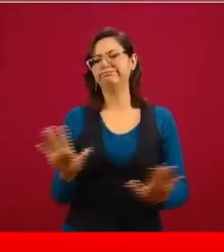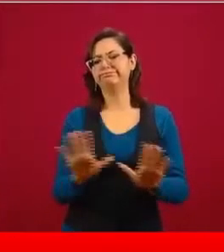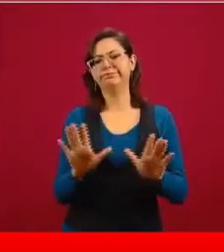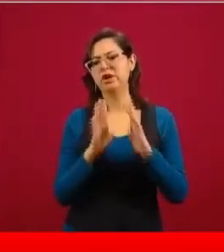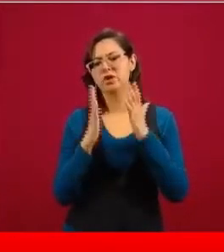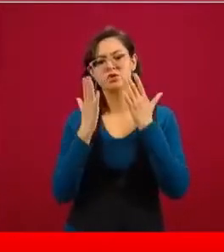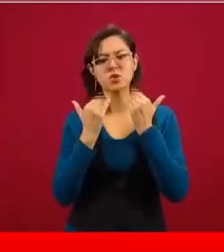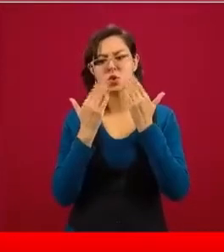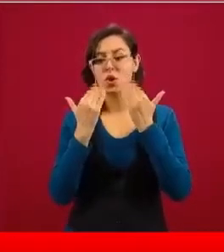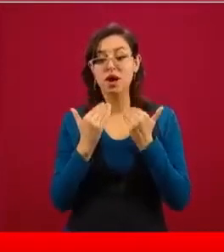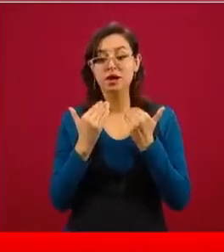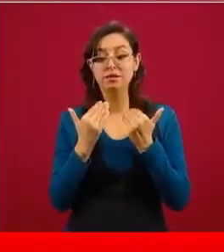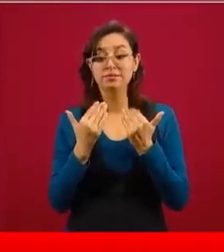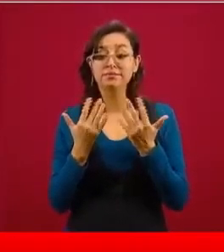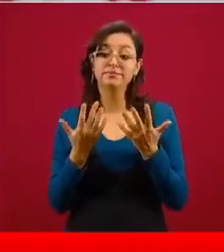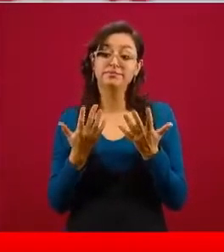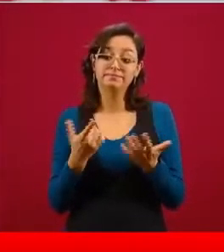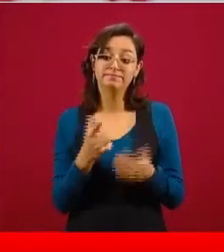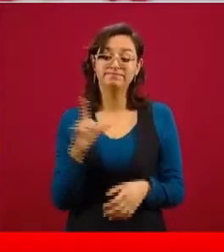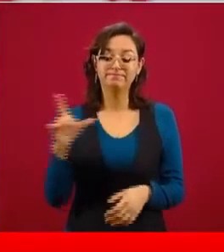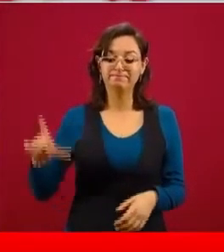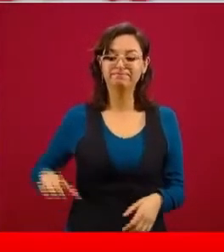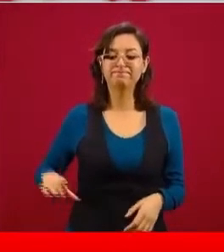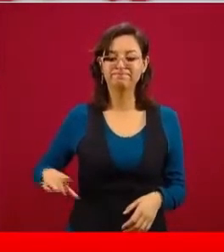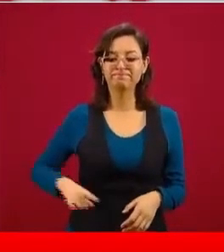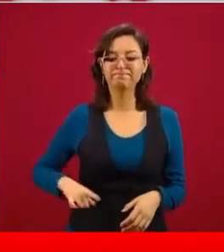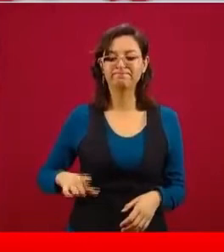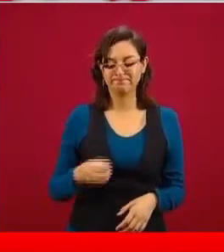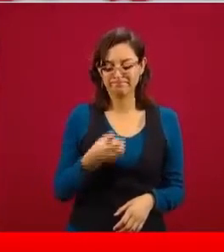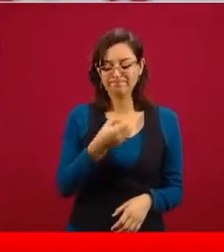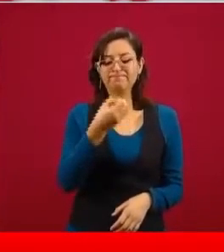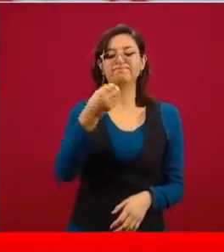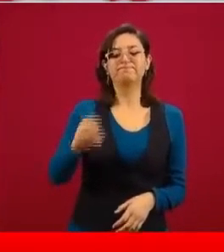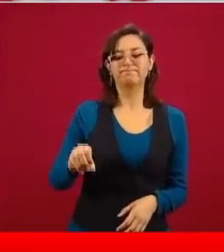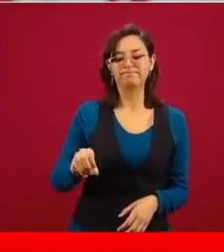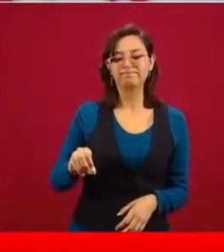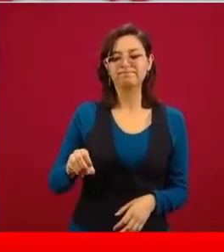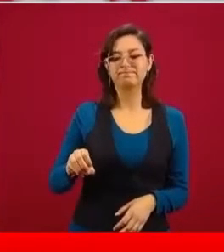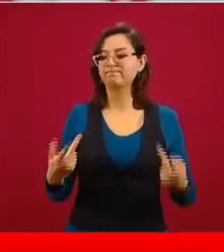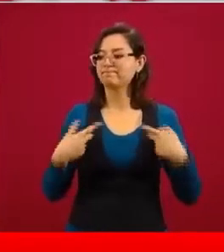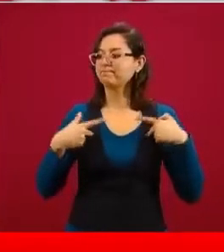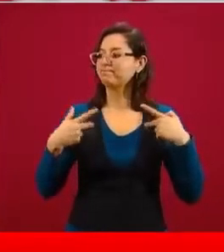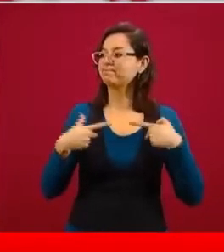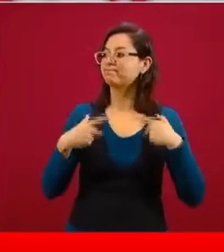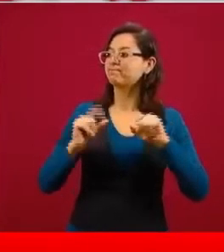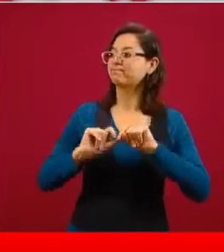Es nuestra obligación de representar a todo nuestro pueblo.